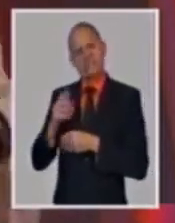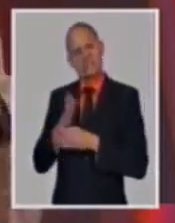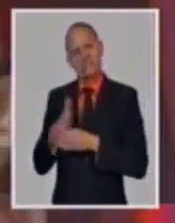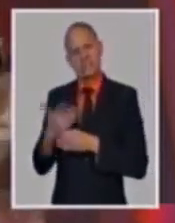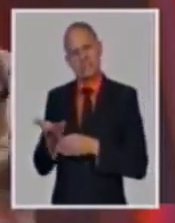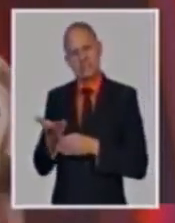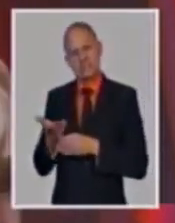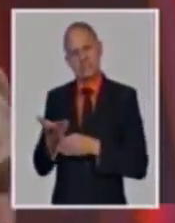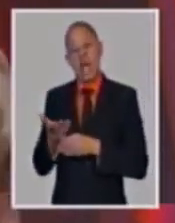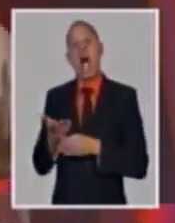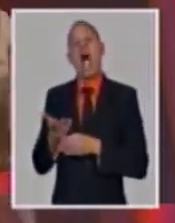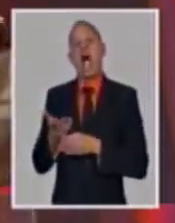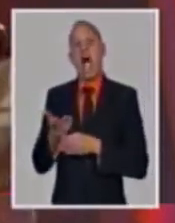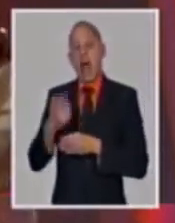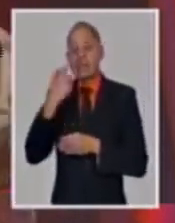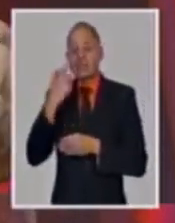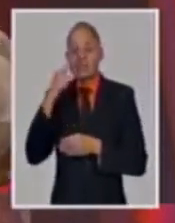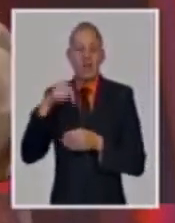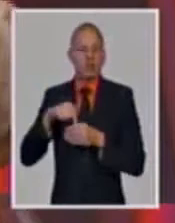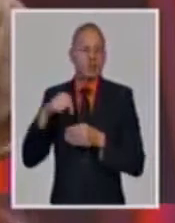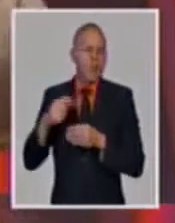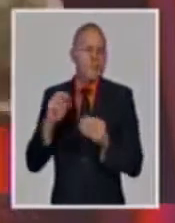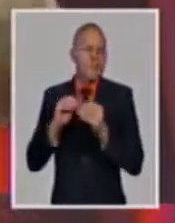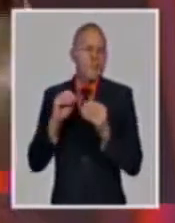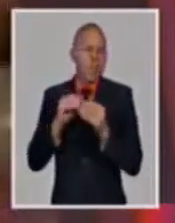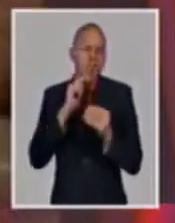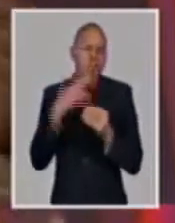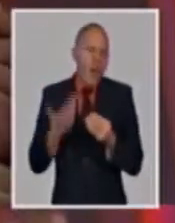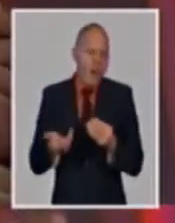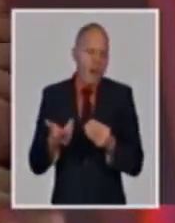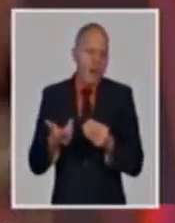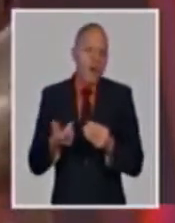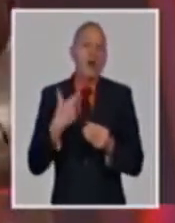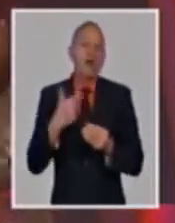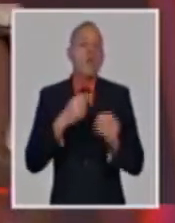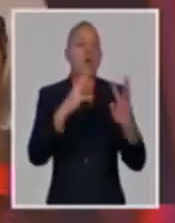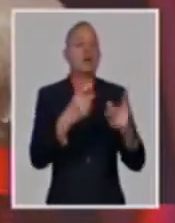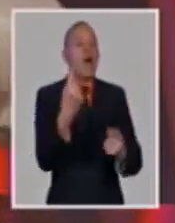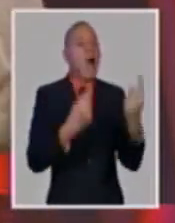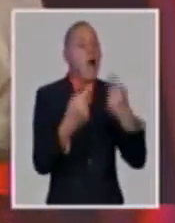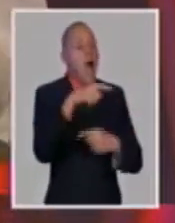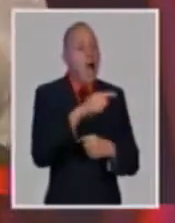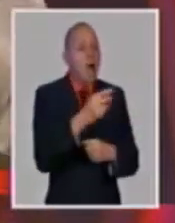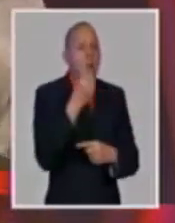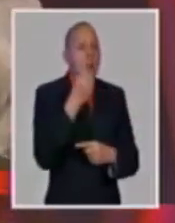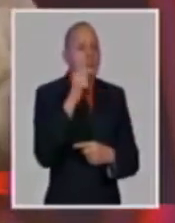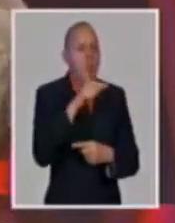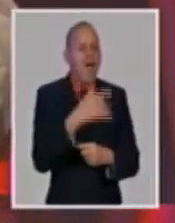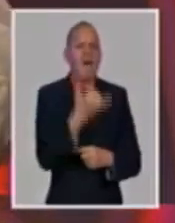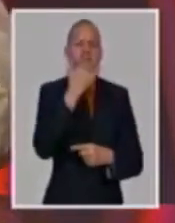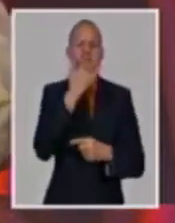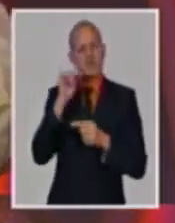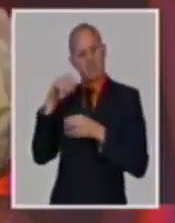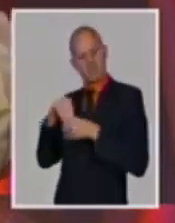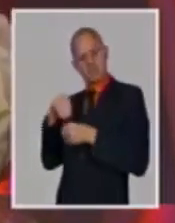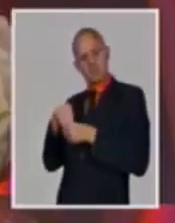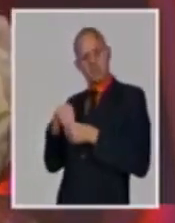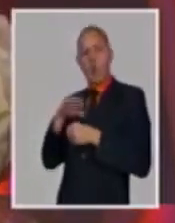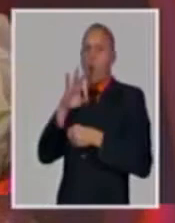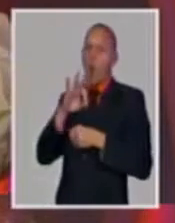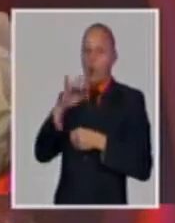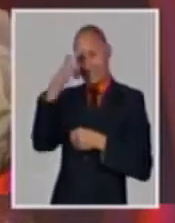lo que tiene en el presupuesto un efecto, digamos, más indirecto. Porque todo este incremento de salario va a los